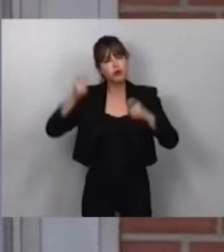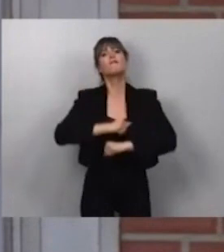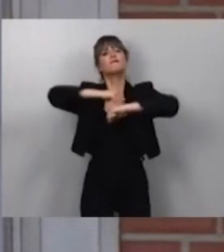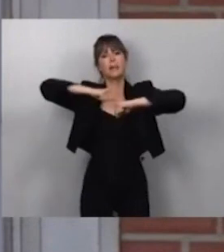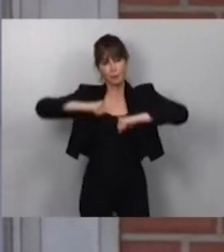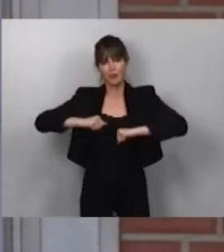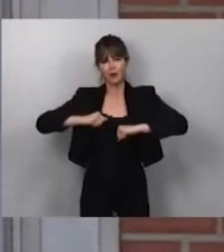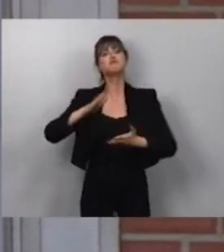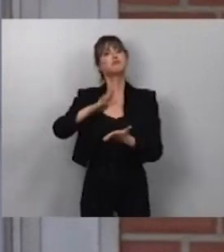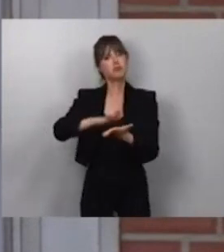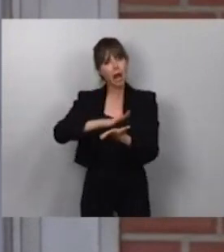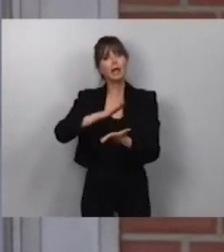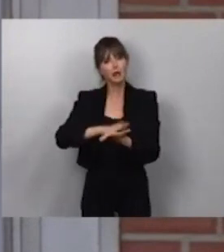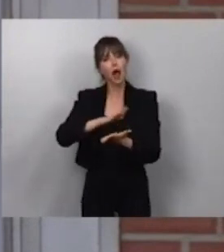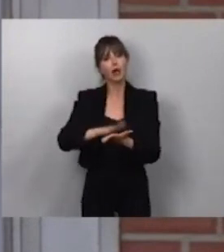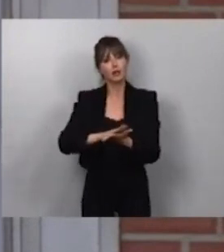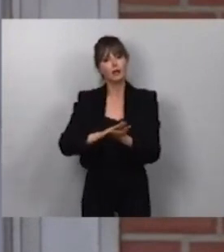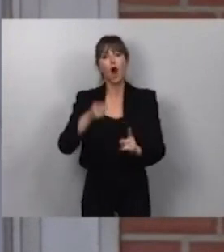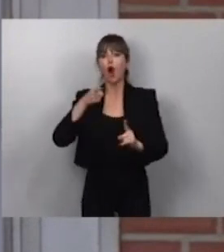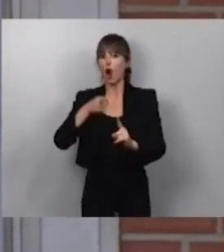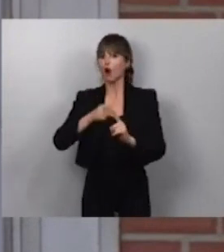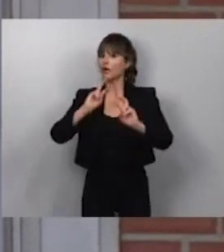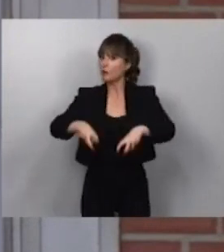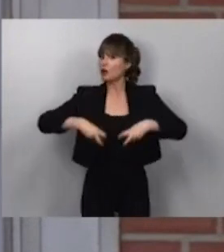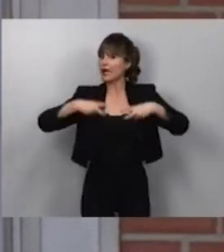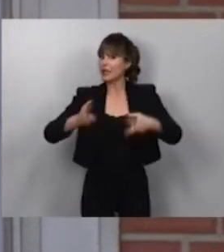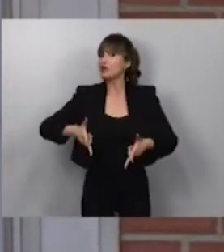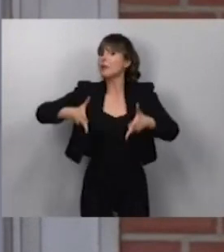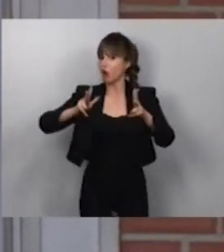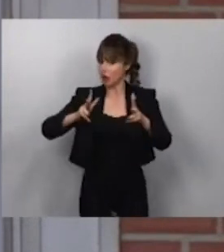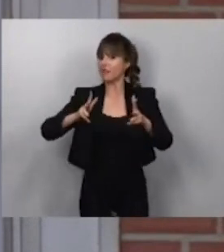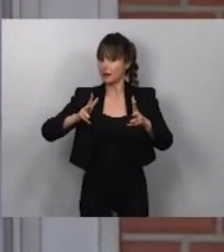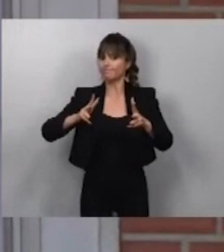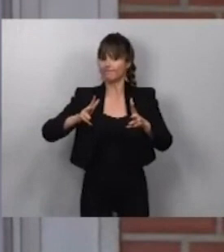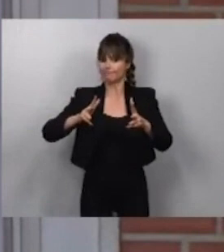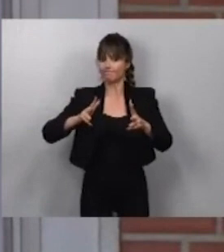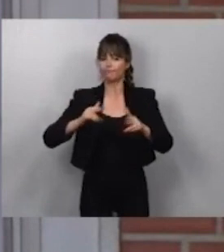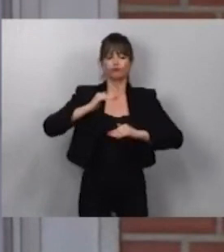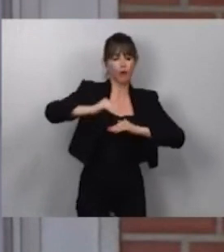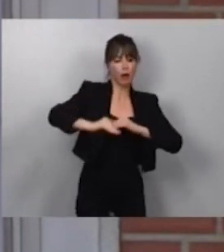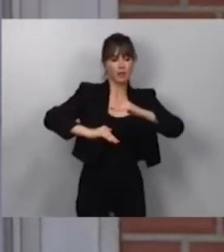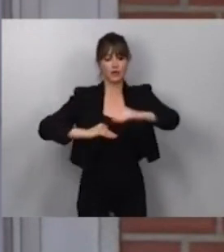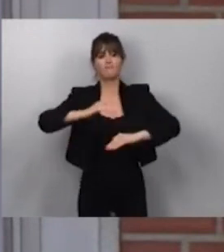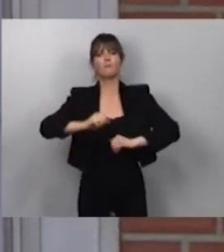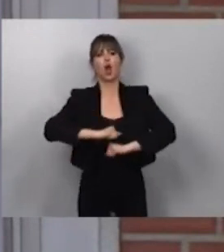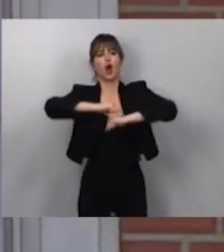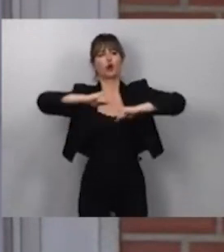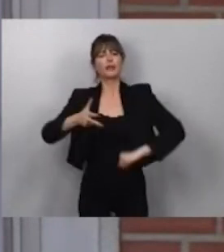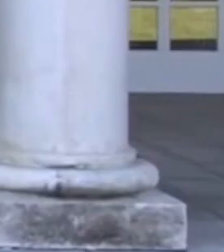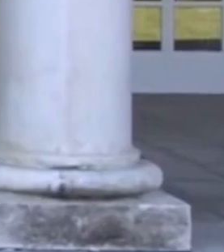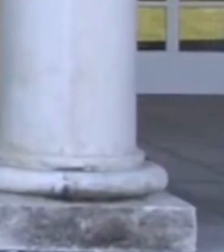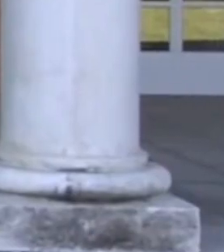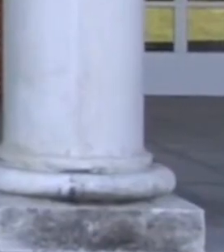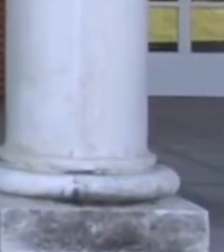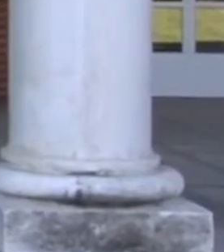y con serenidad por la regeneración pendiente de nuestra democracia y por el avance y la consolidación de derechos y de